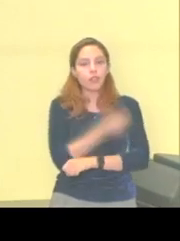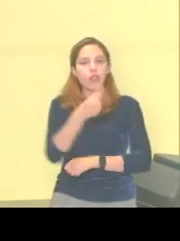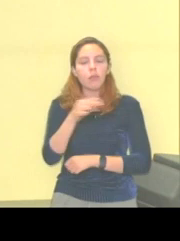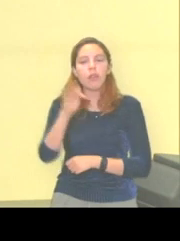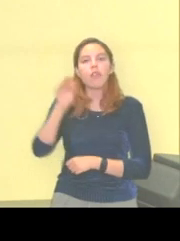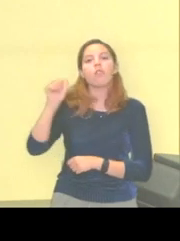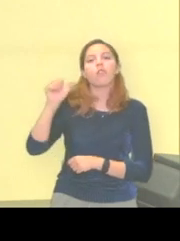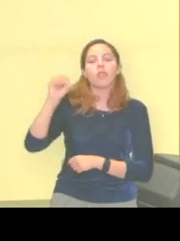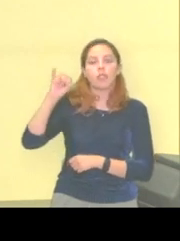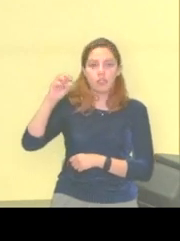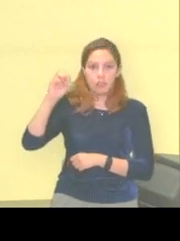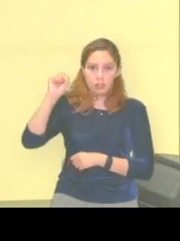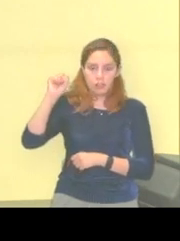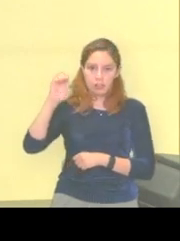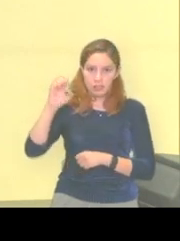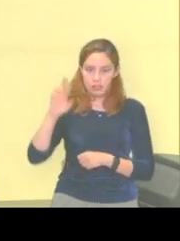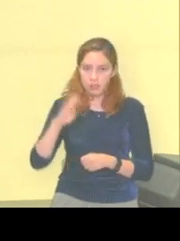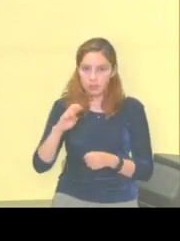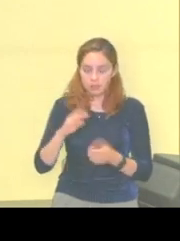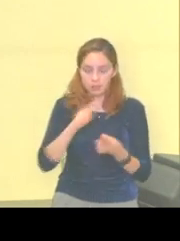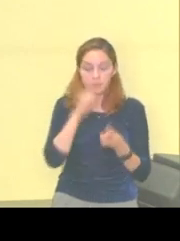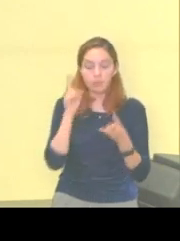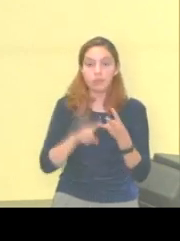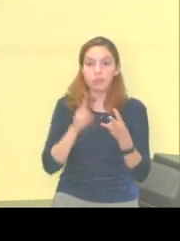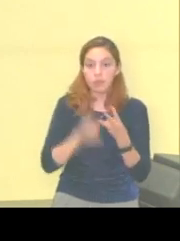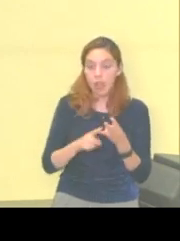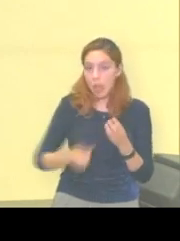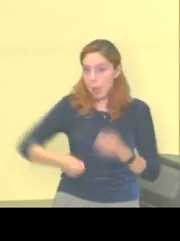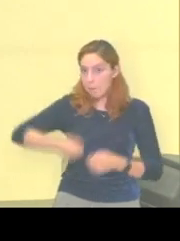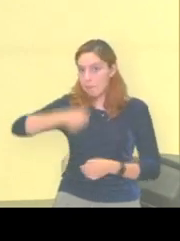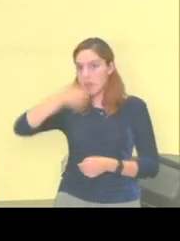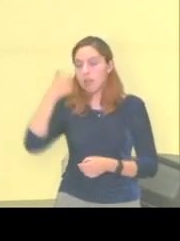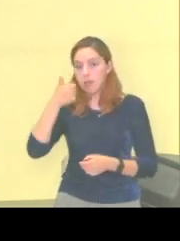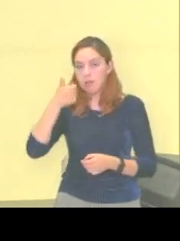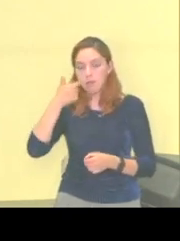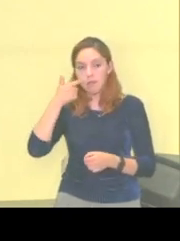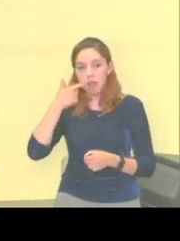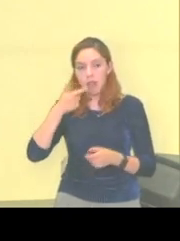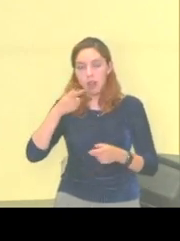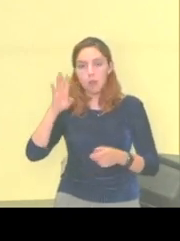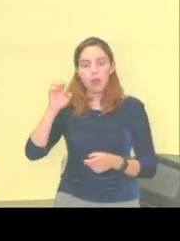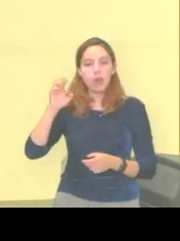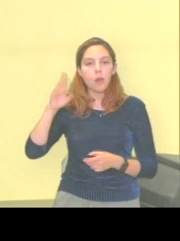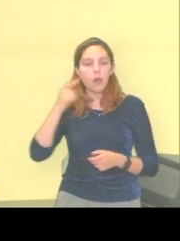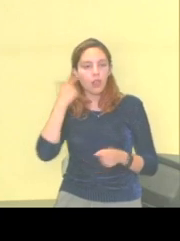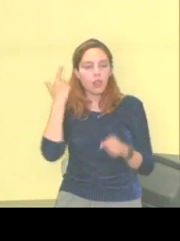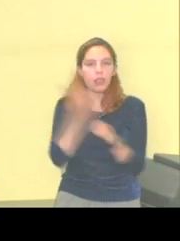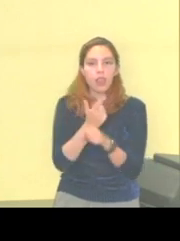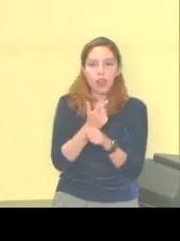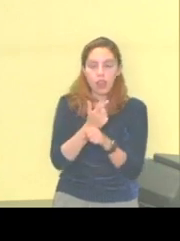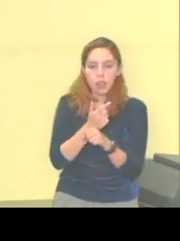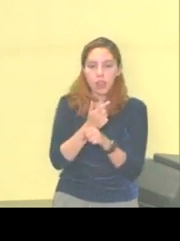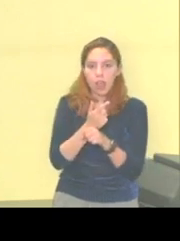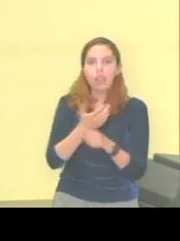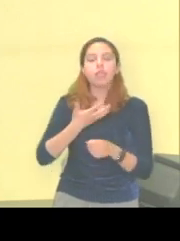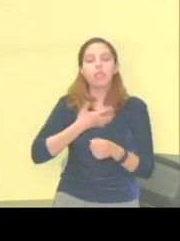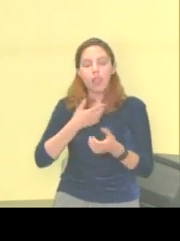por último, se trata también del primer caso reportado en el mundo en el que se documenta la presencia de